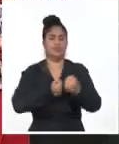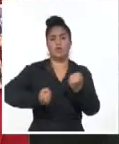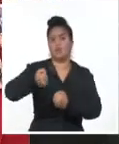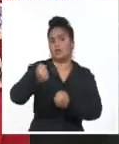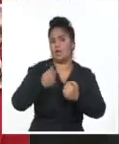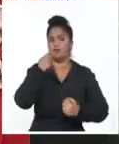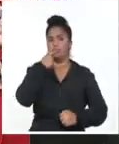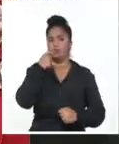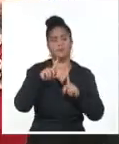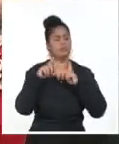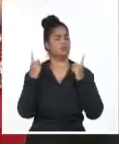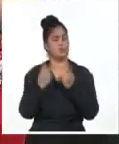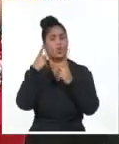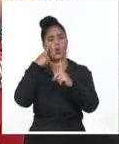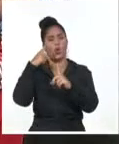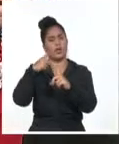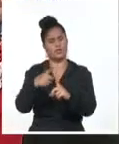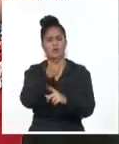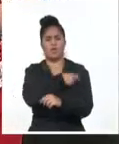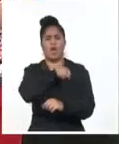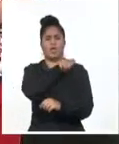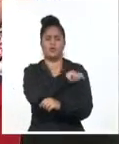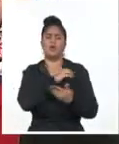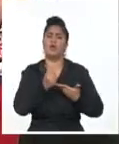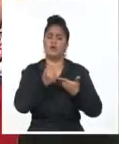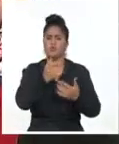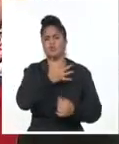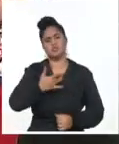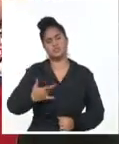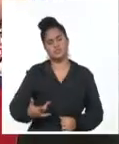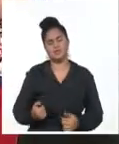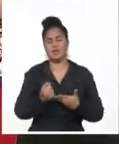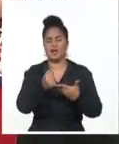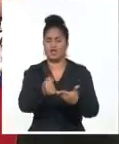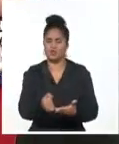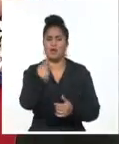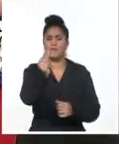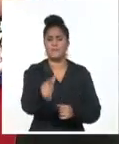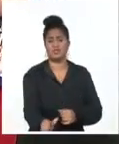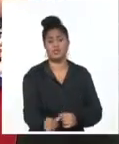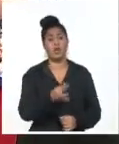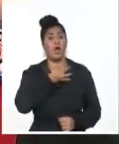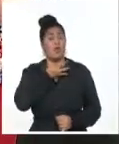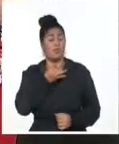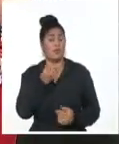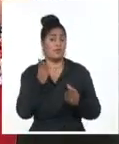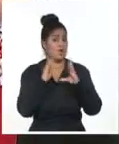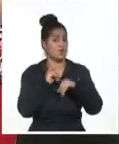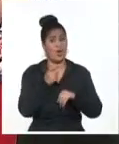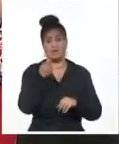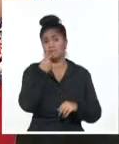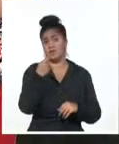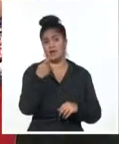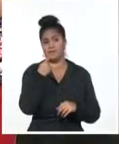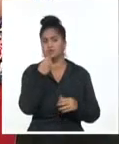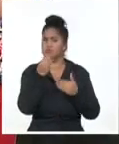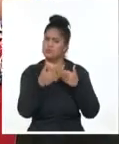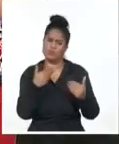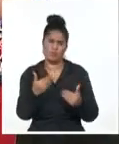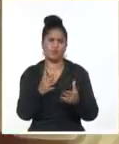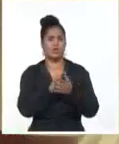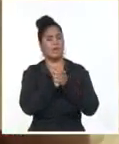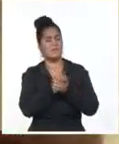El propósito, proponer ideas, sensibilizar, apoyar al más necesitado, ese que puede ser usted mañana, mejorar